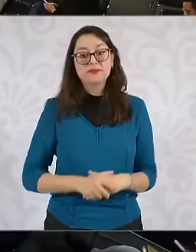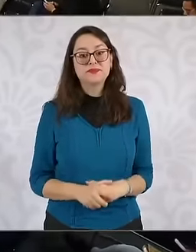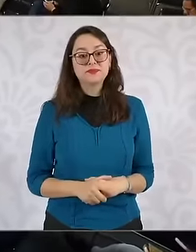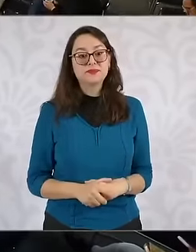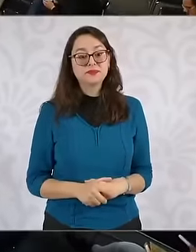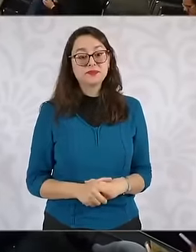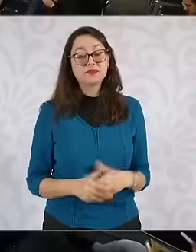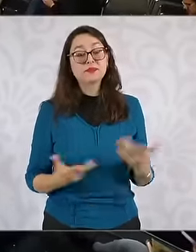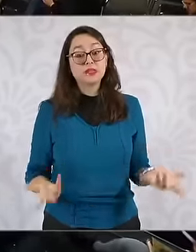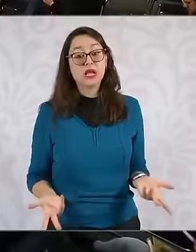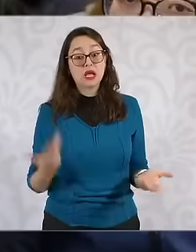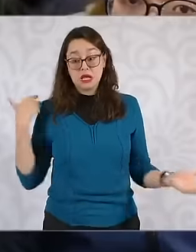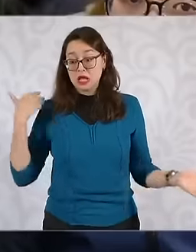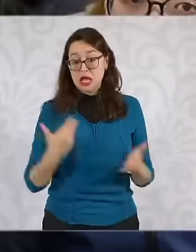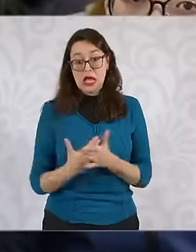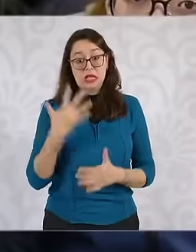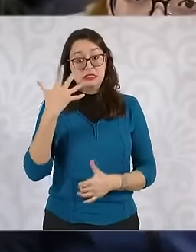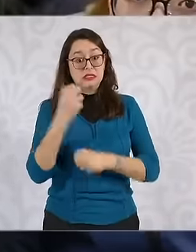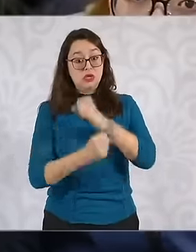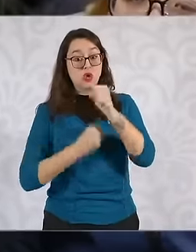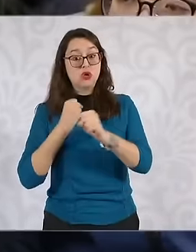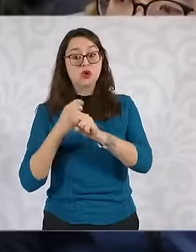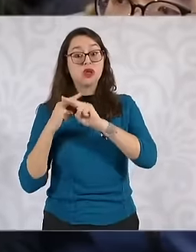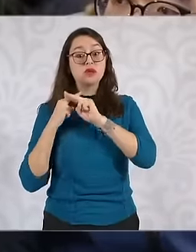con el canazo. ¿Tiene alguna,